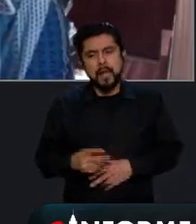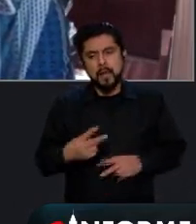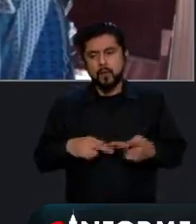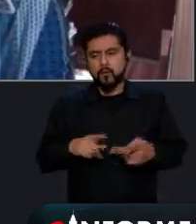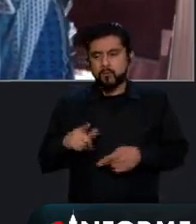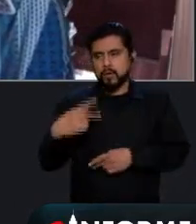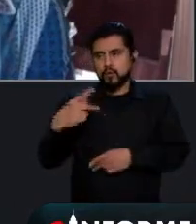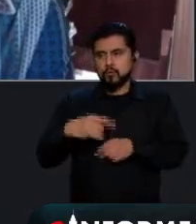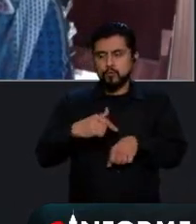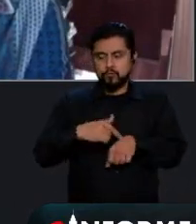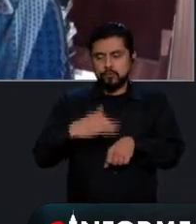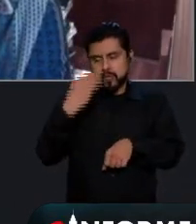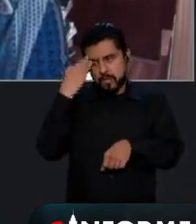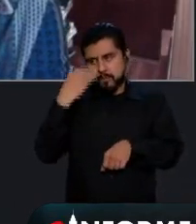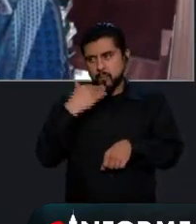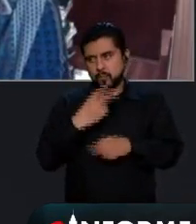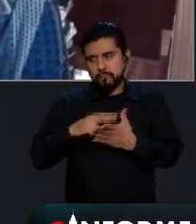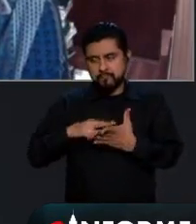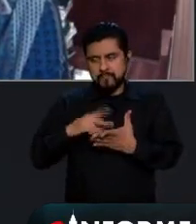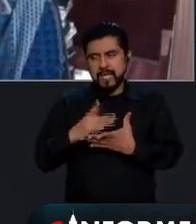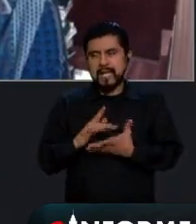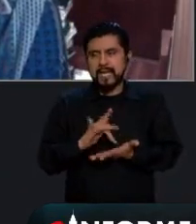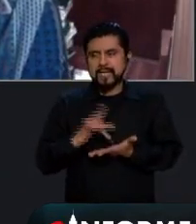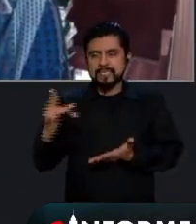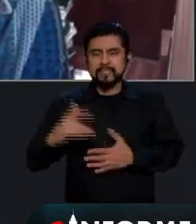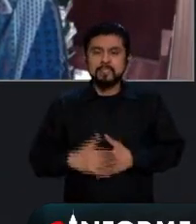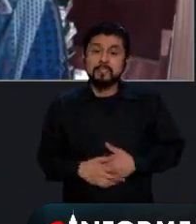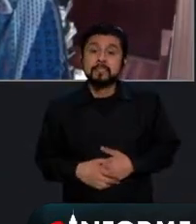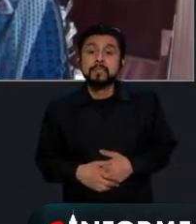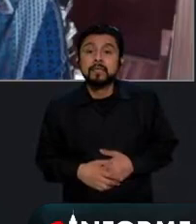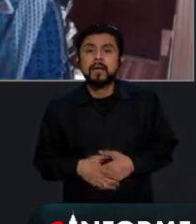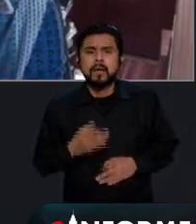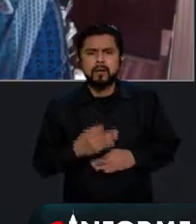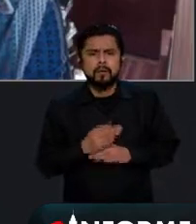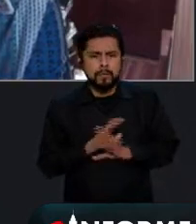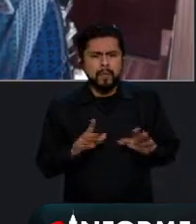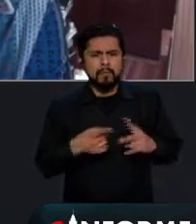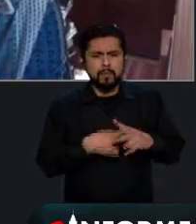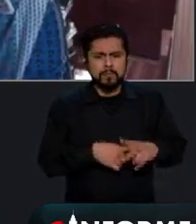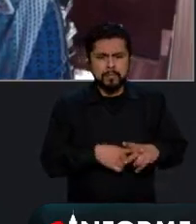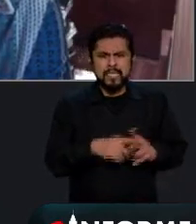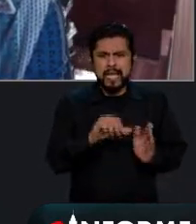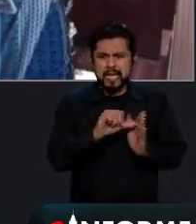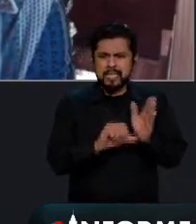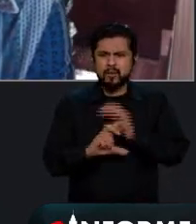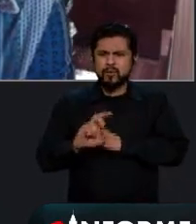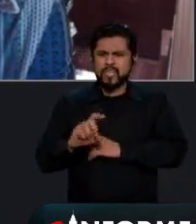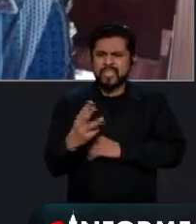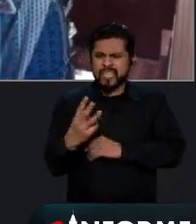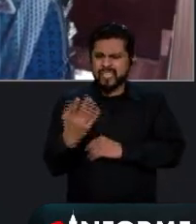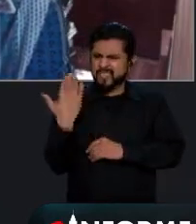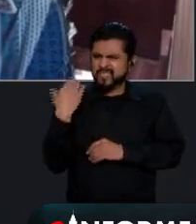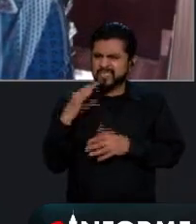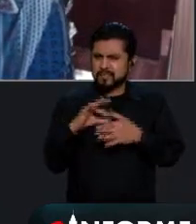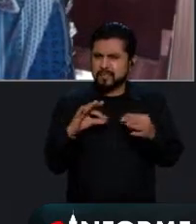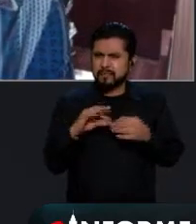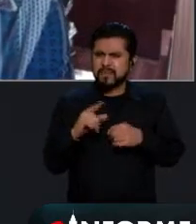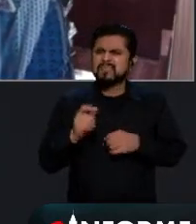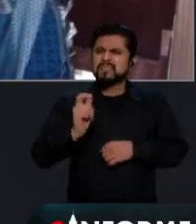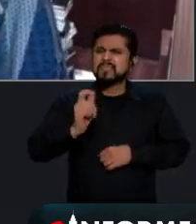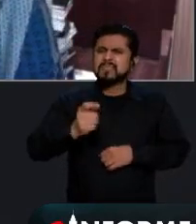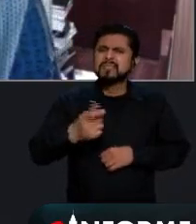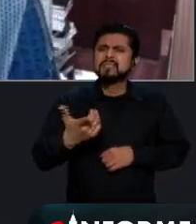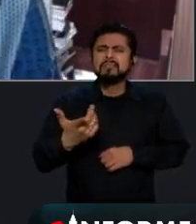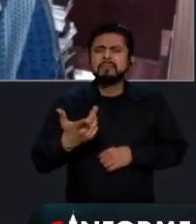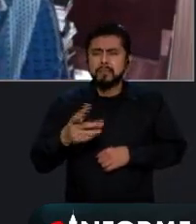valioso tiempo. Pues vamos a empezar rápidamente con pues este tan mencionado artículo 33. Si nos puede explicar de qué